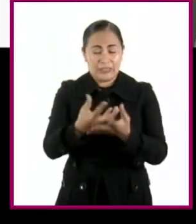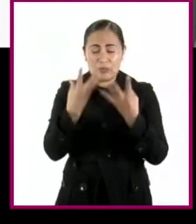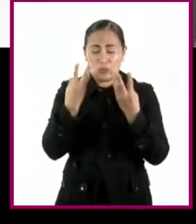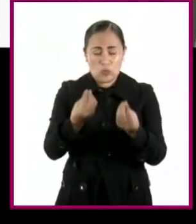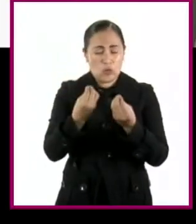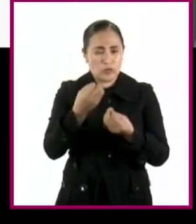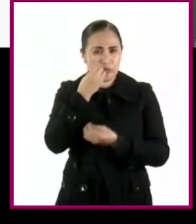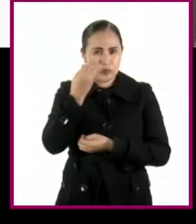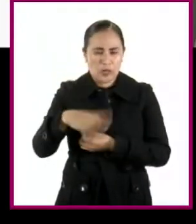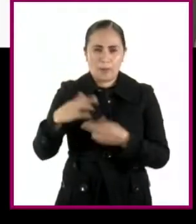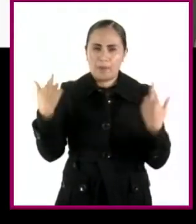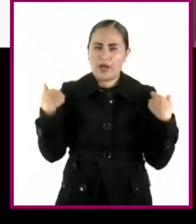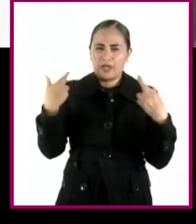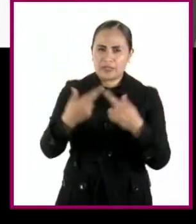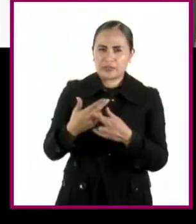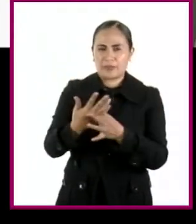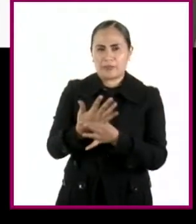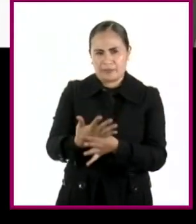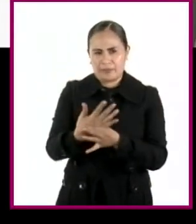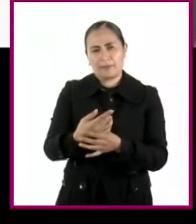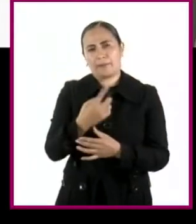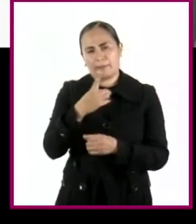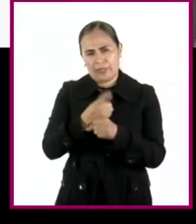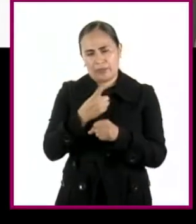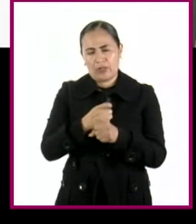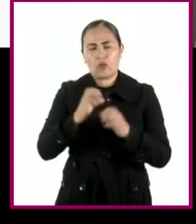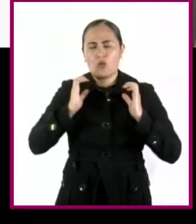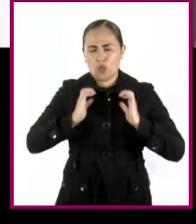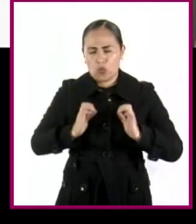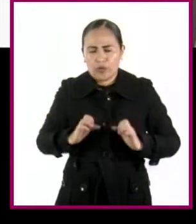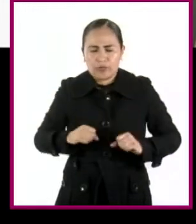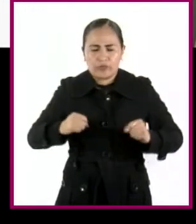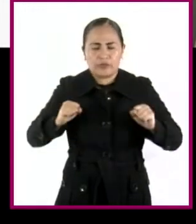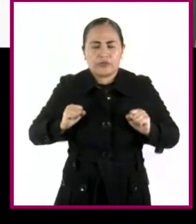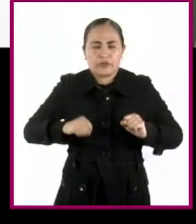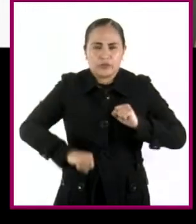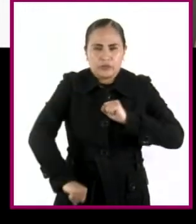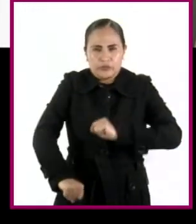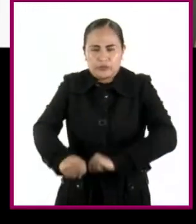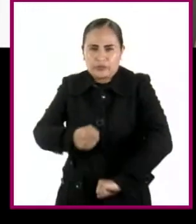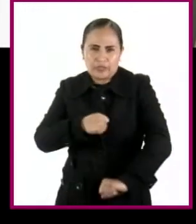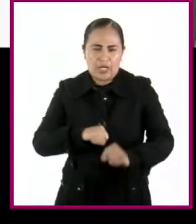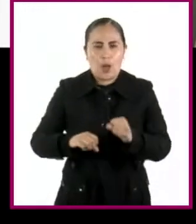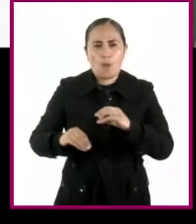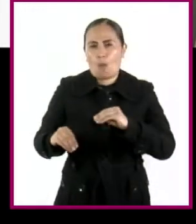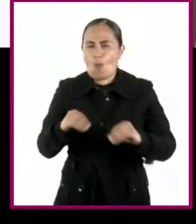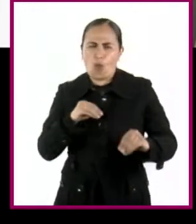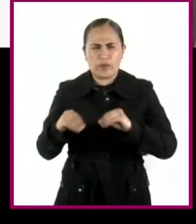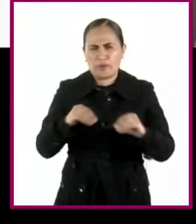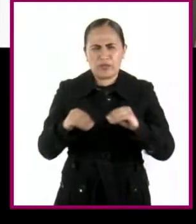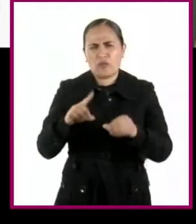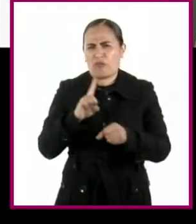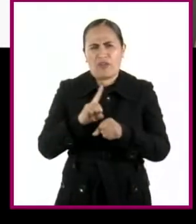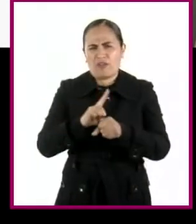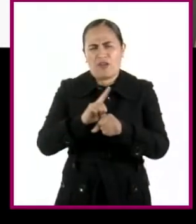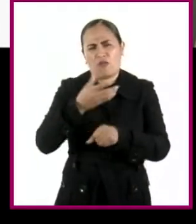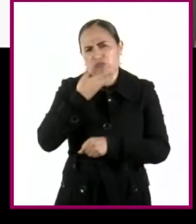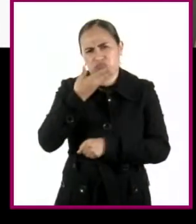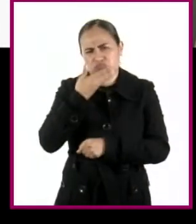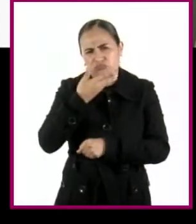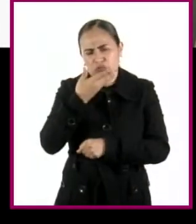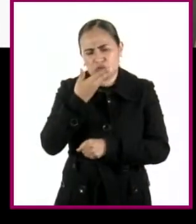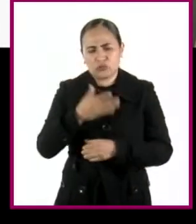maestra primero nos pidió que relajáramos nuestro cuerpo, que pensáramos en un movimiento que hacemos todos los días.